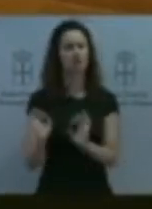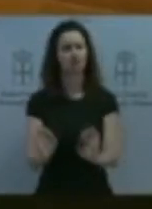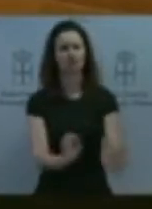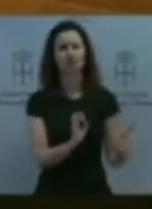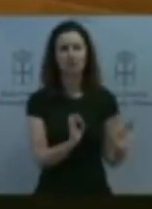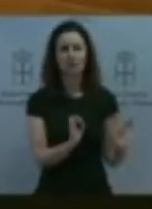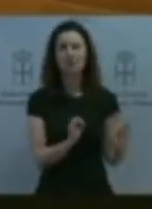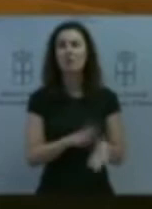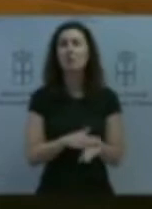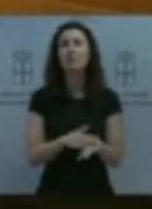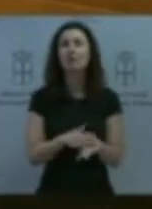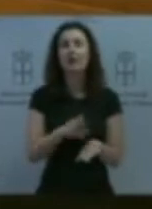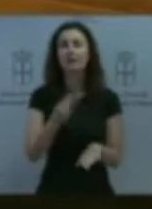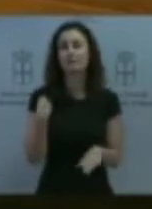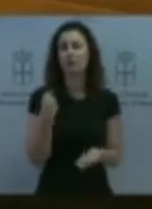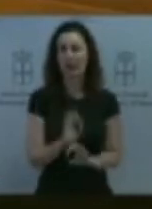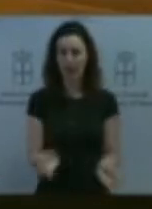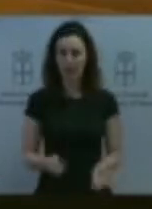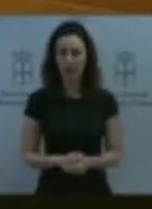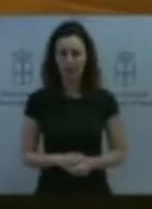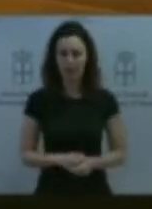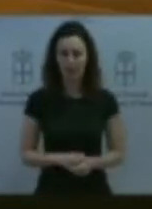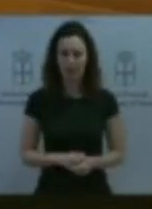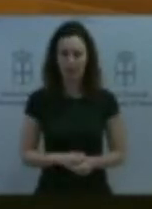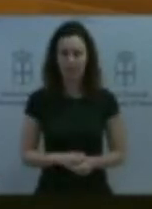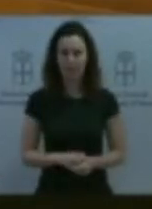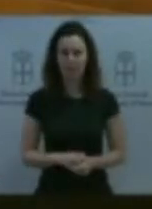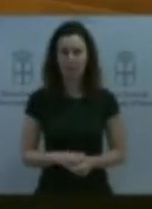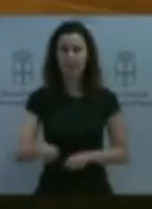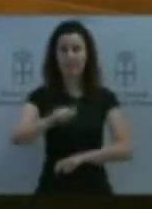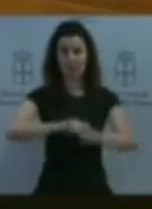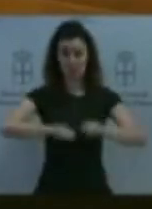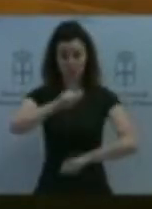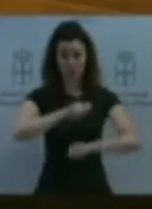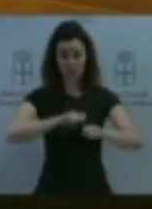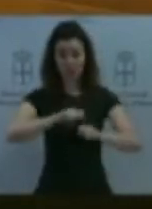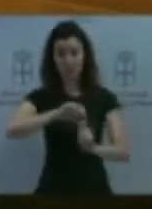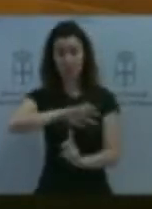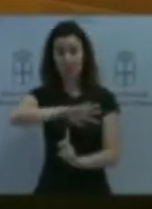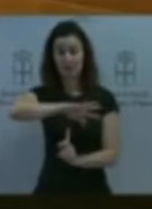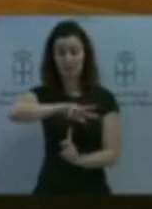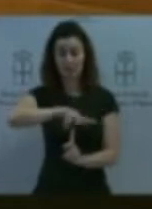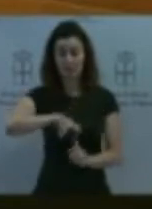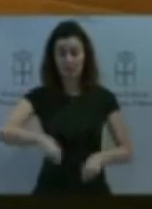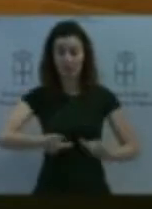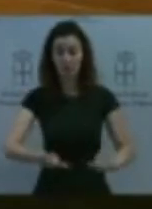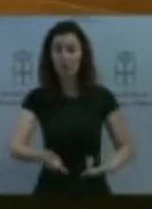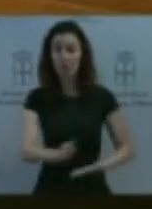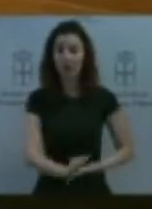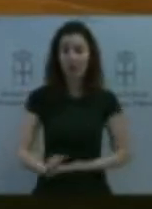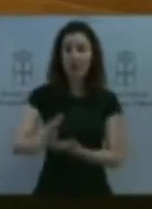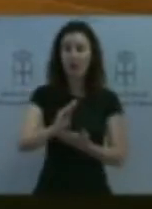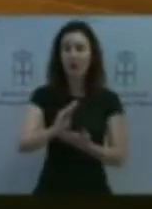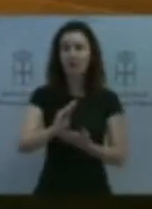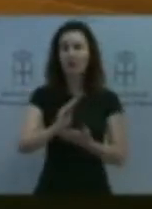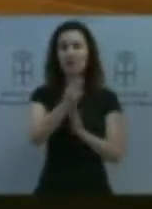qué hay asociaciones ecologistas que están trasladando criterios medioambientales fundamentales que no se están cumpliendo por